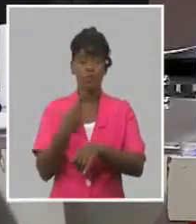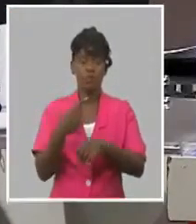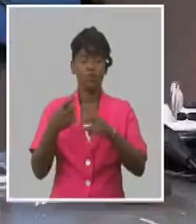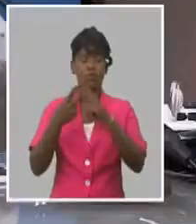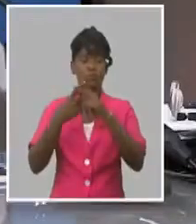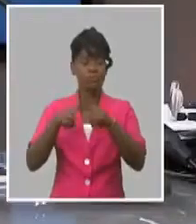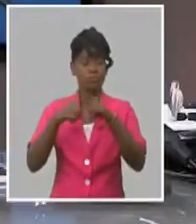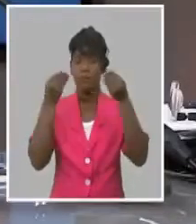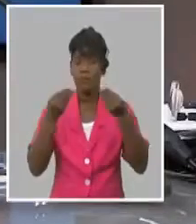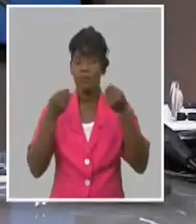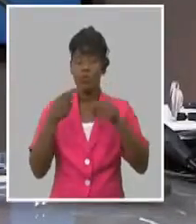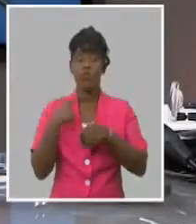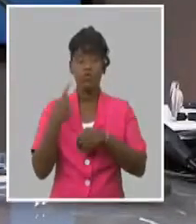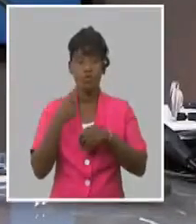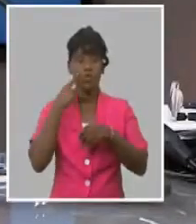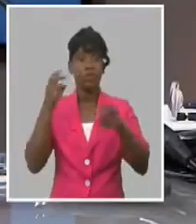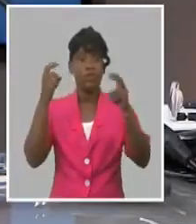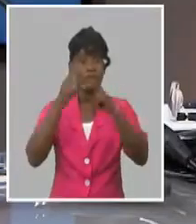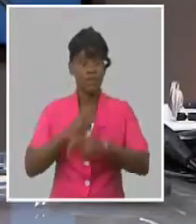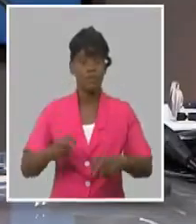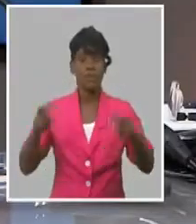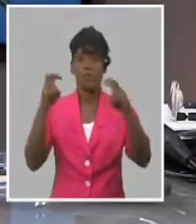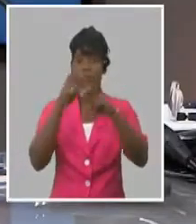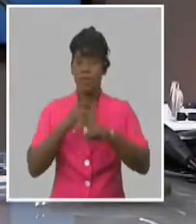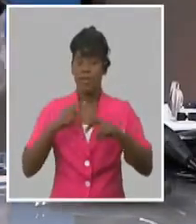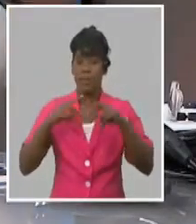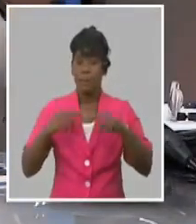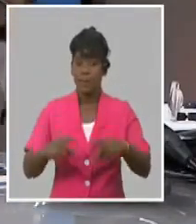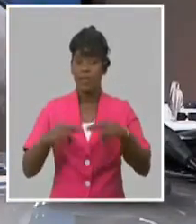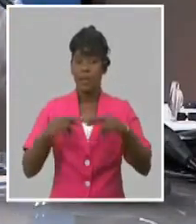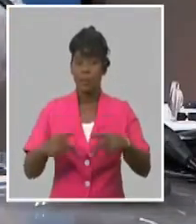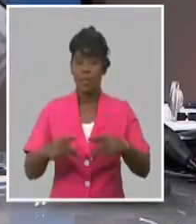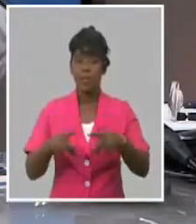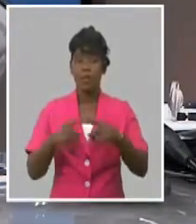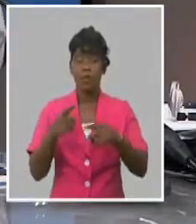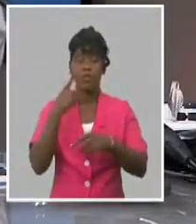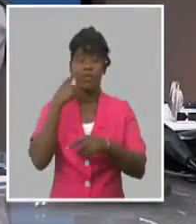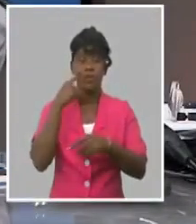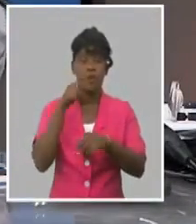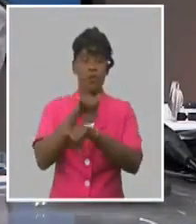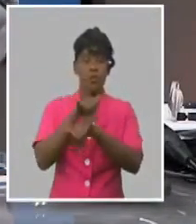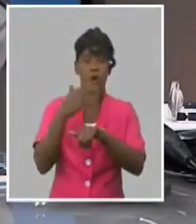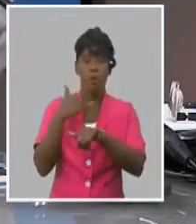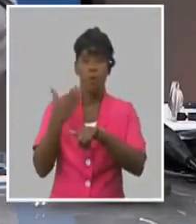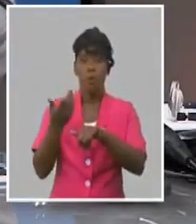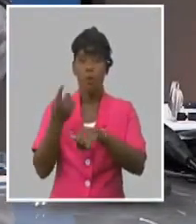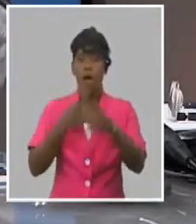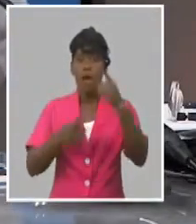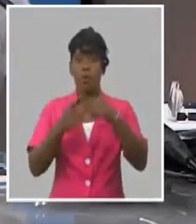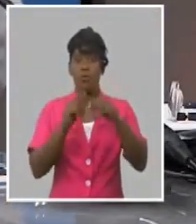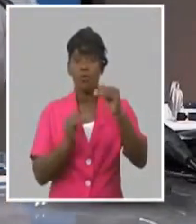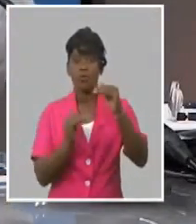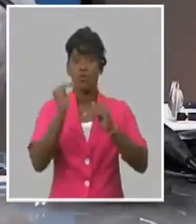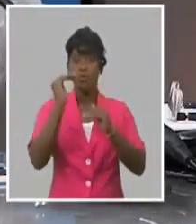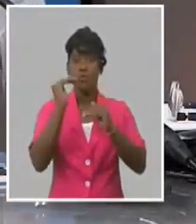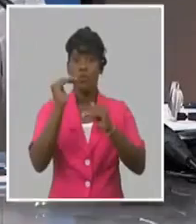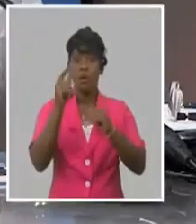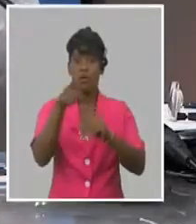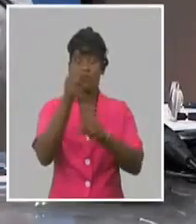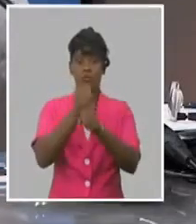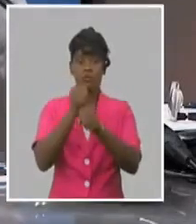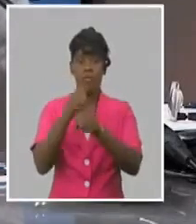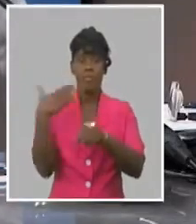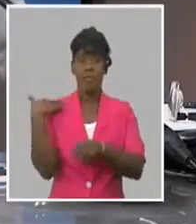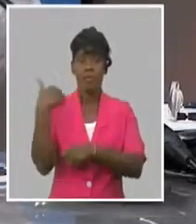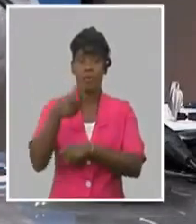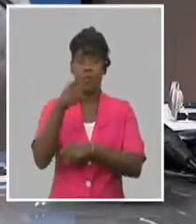Ese incremento de salario al sector presupuestado, porque entonces este quedó muy pegado a este en el salario, este es el director y gana mucho, es